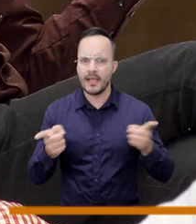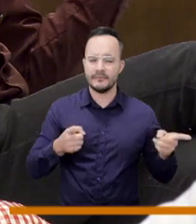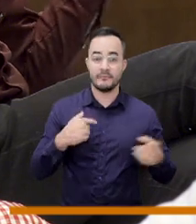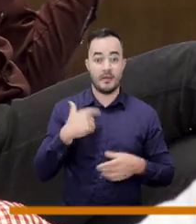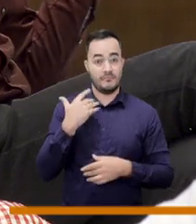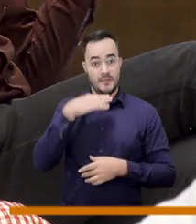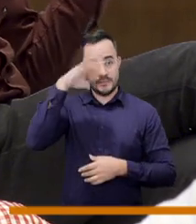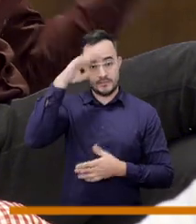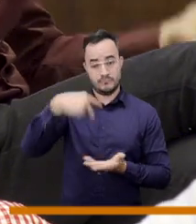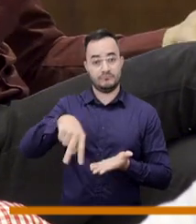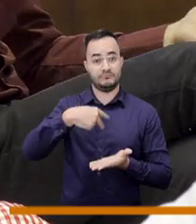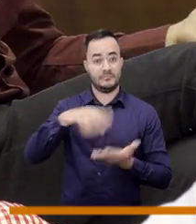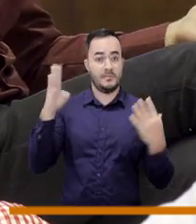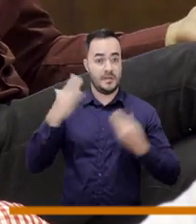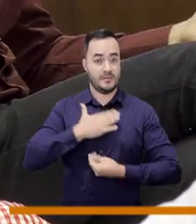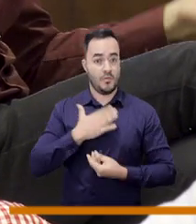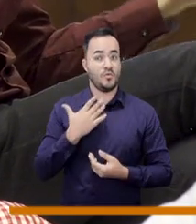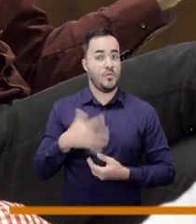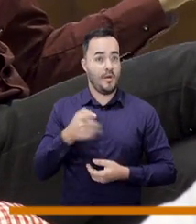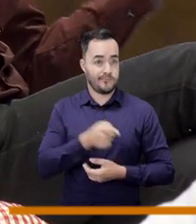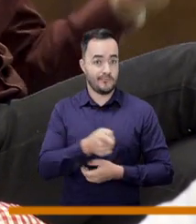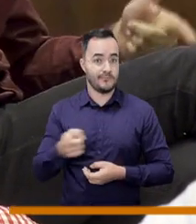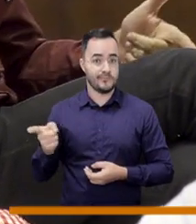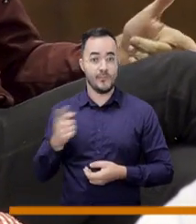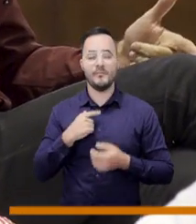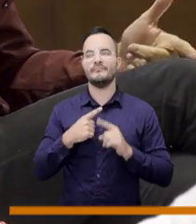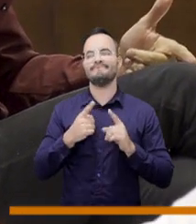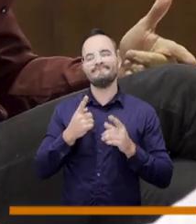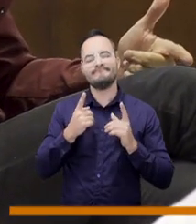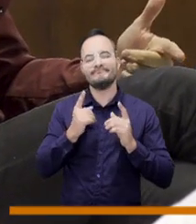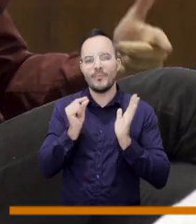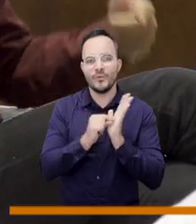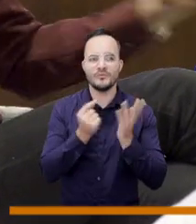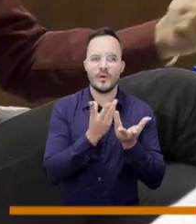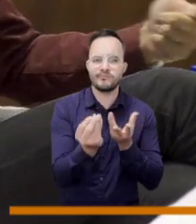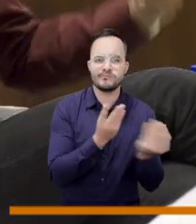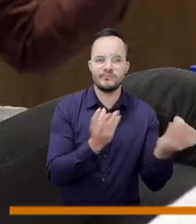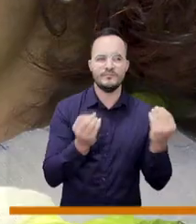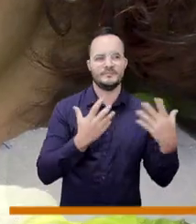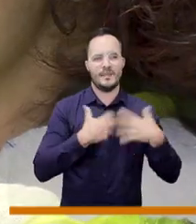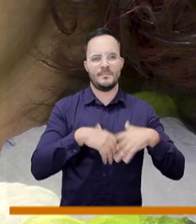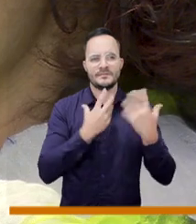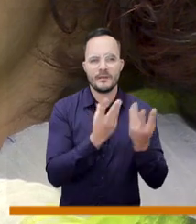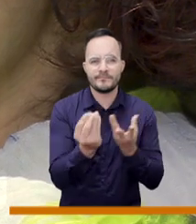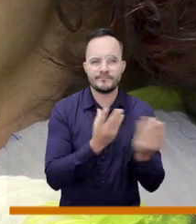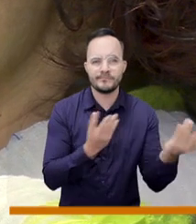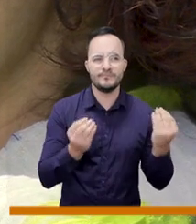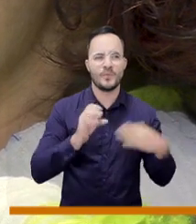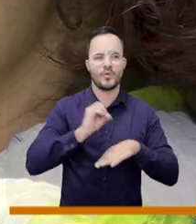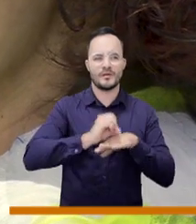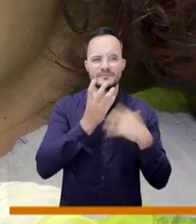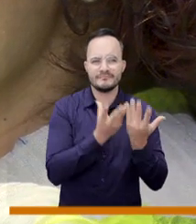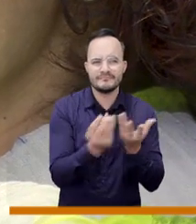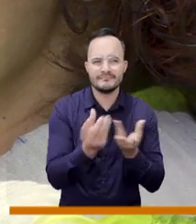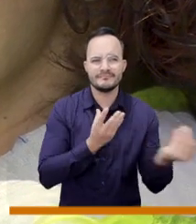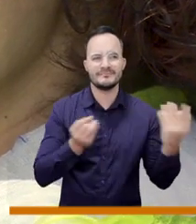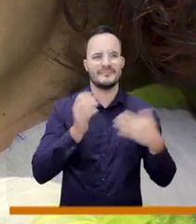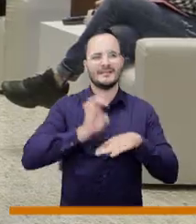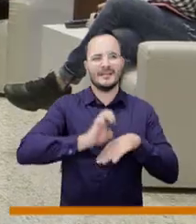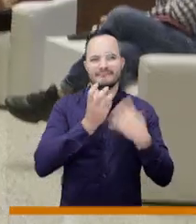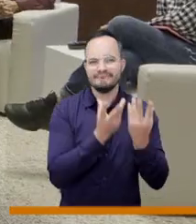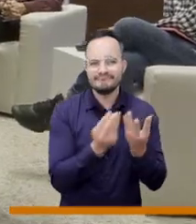hay incluso un asunto patrimonial de la danza importante, pero hay una cantidad de colectivos, de compañías, de organizaciones,